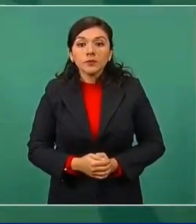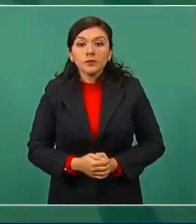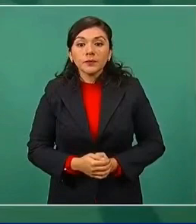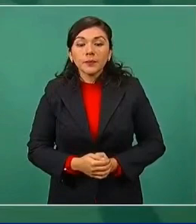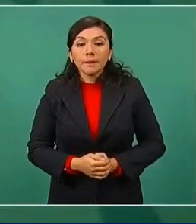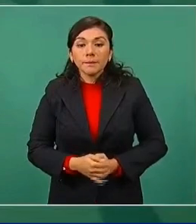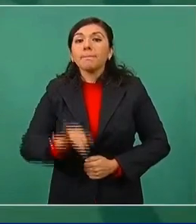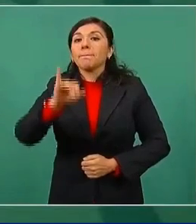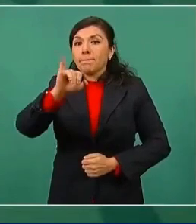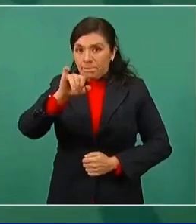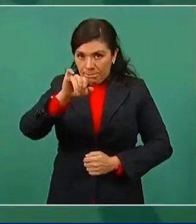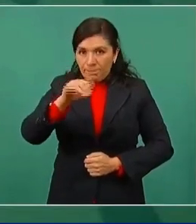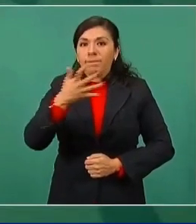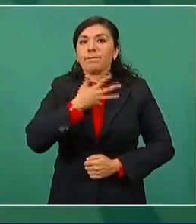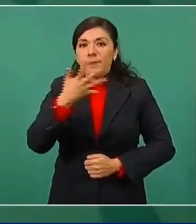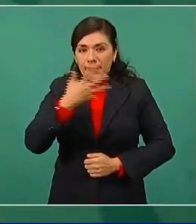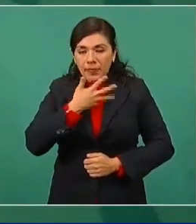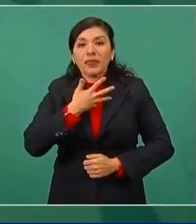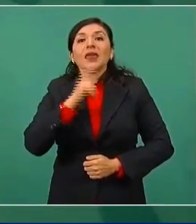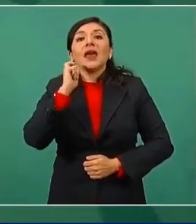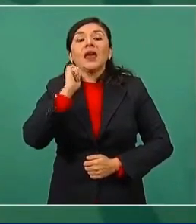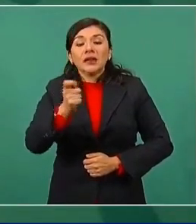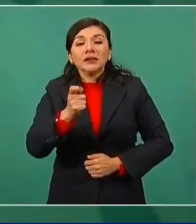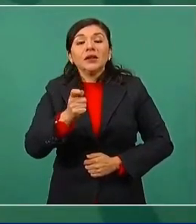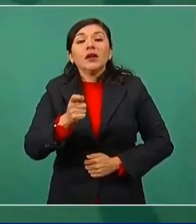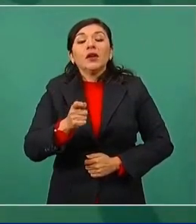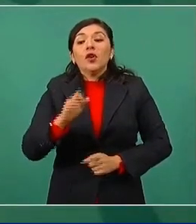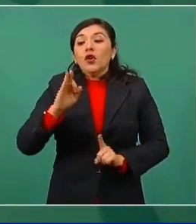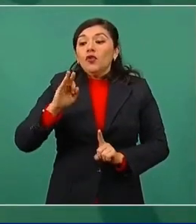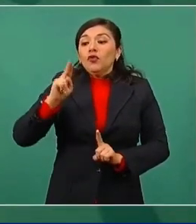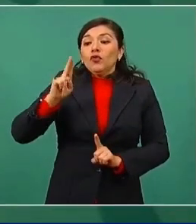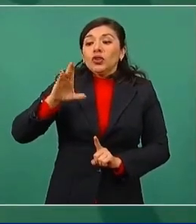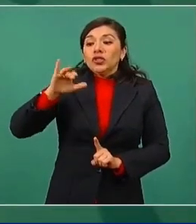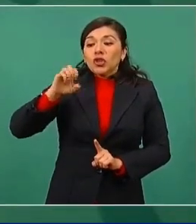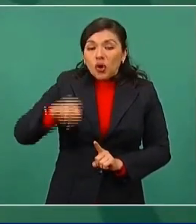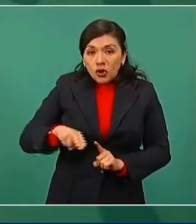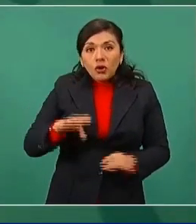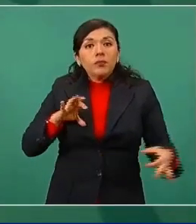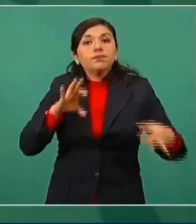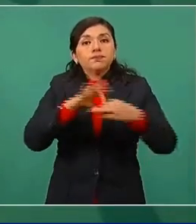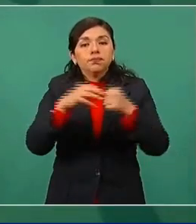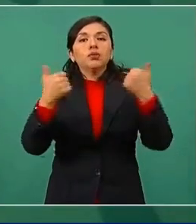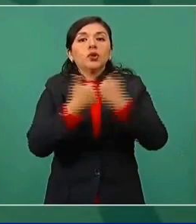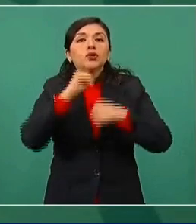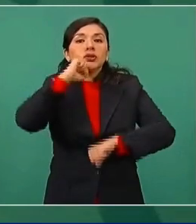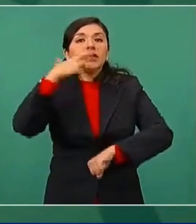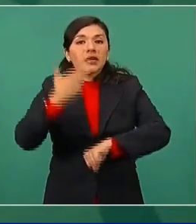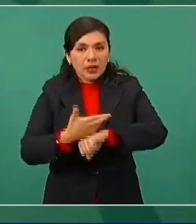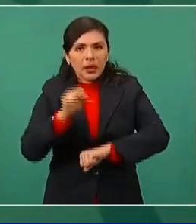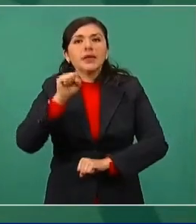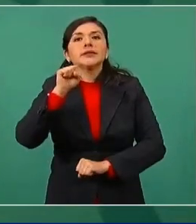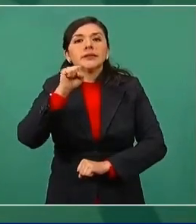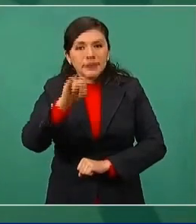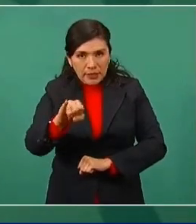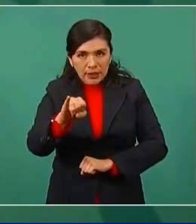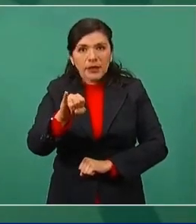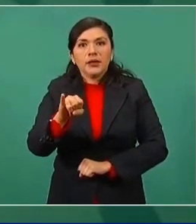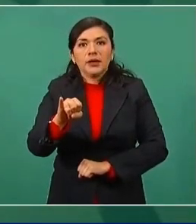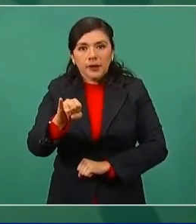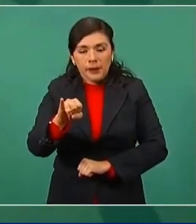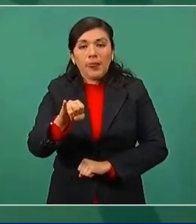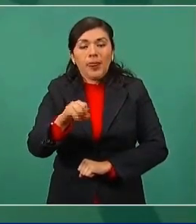se integra la función a la Secretaría, ¿sí? Y